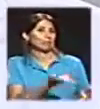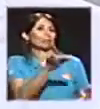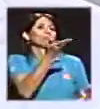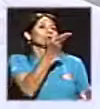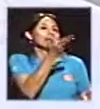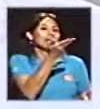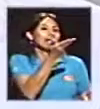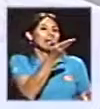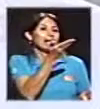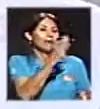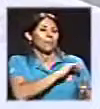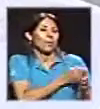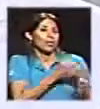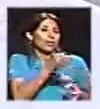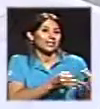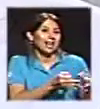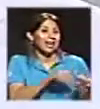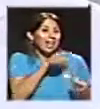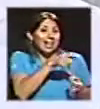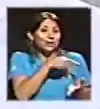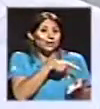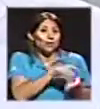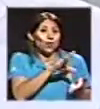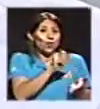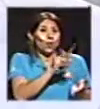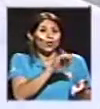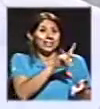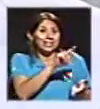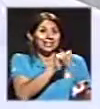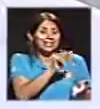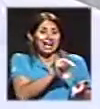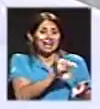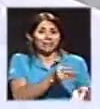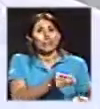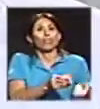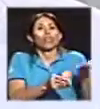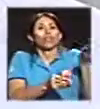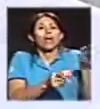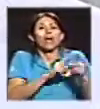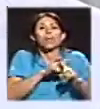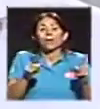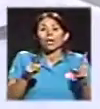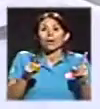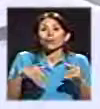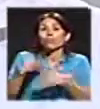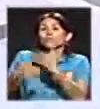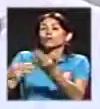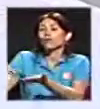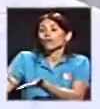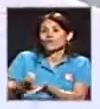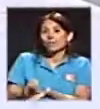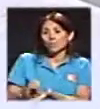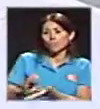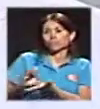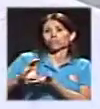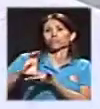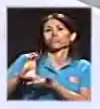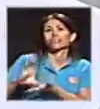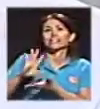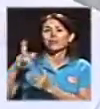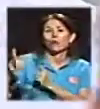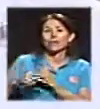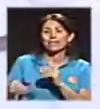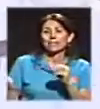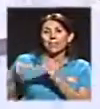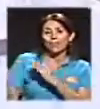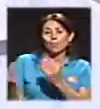se cotiza en la caja, pero reciben en promedio 5 veces más de pensión de lo que se recibe en la caja. Entonces, uh-huh, tiene un problema de financiamiento mucho más elevado